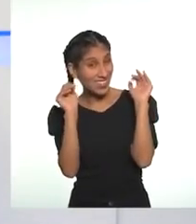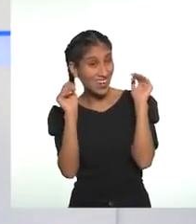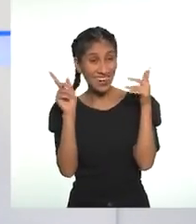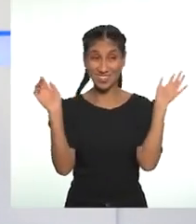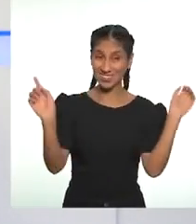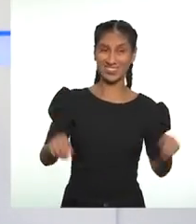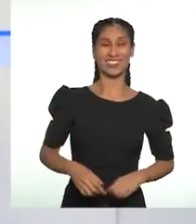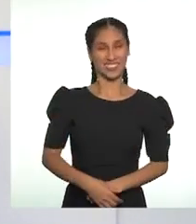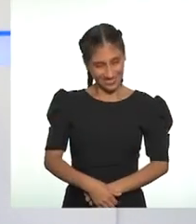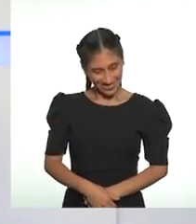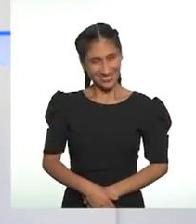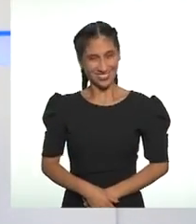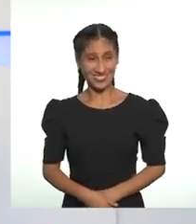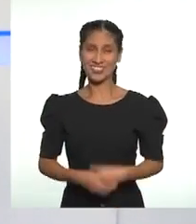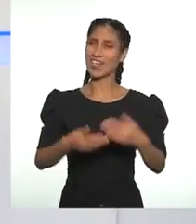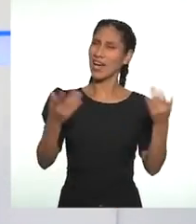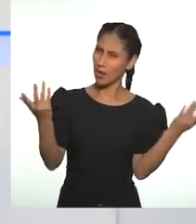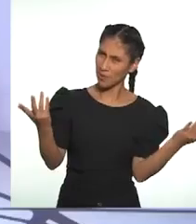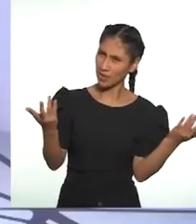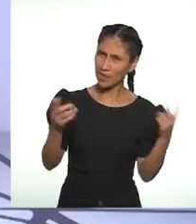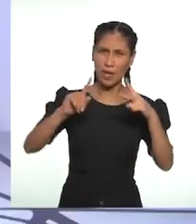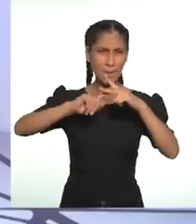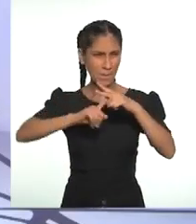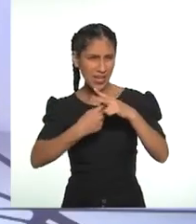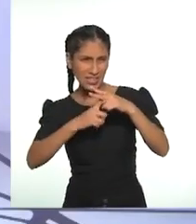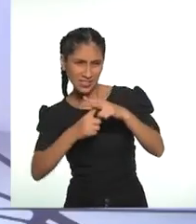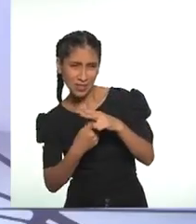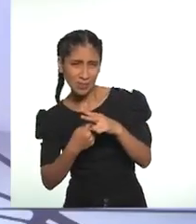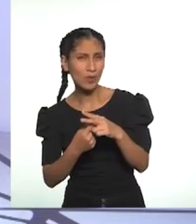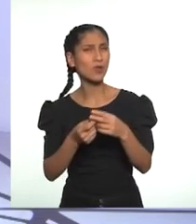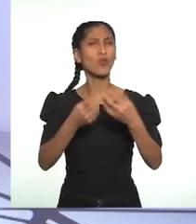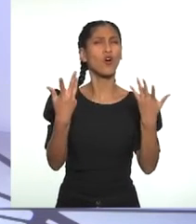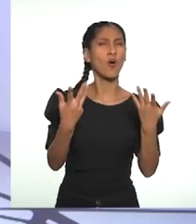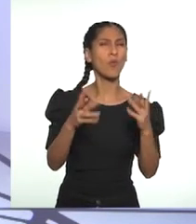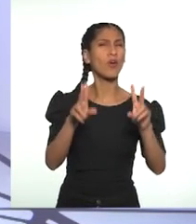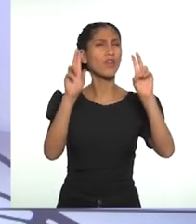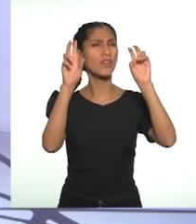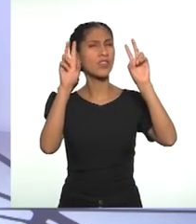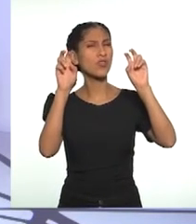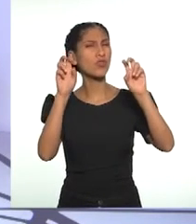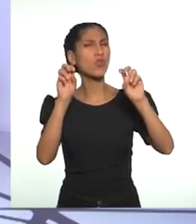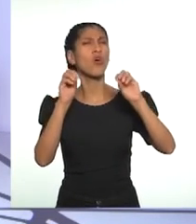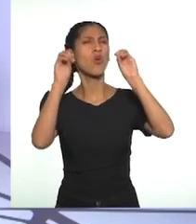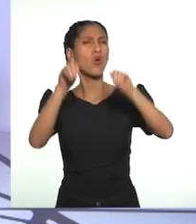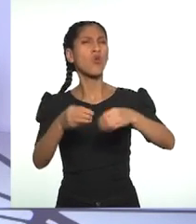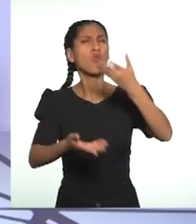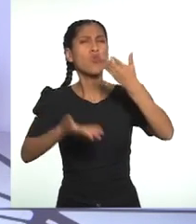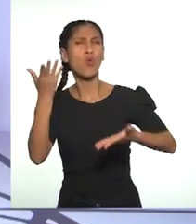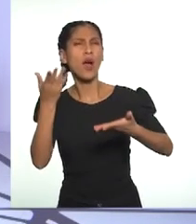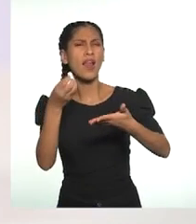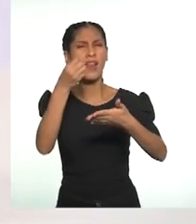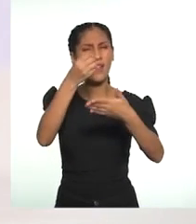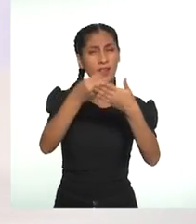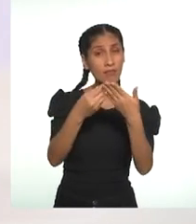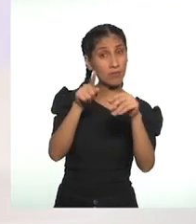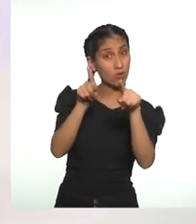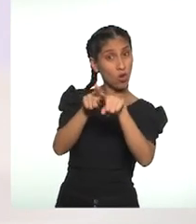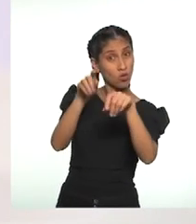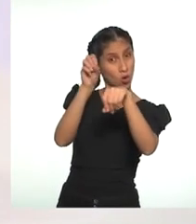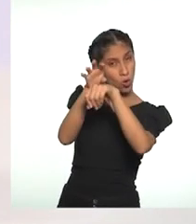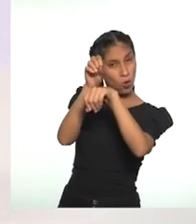chicos. Chao, chao. A ver, comencemos. ¿Cómo le pondremos de título al texto?